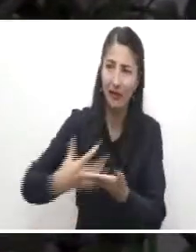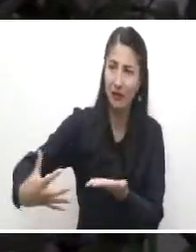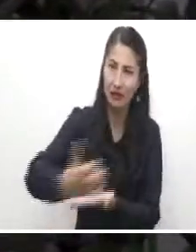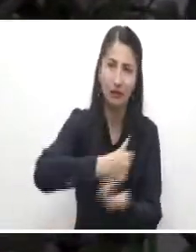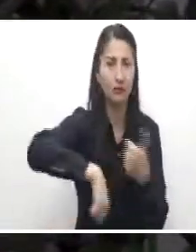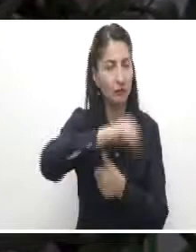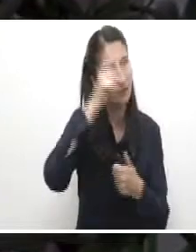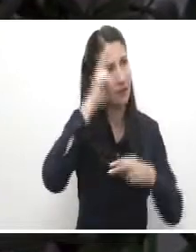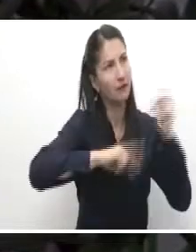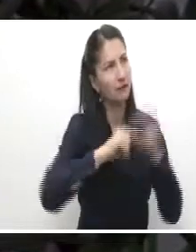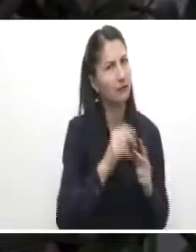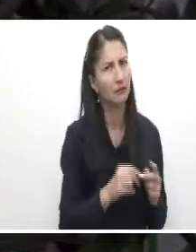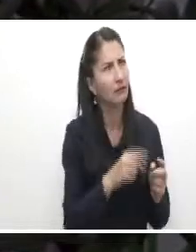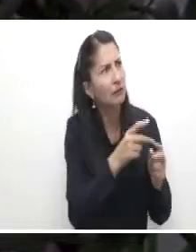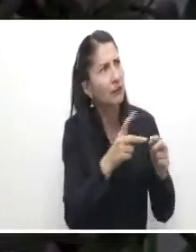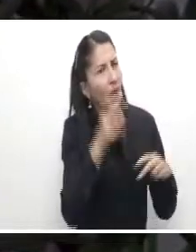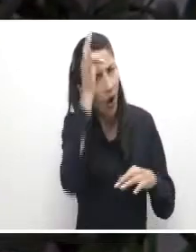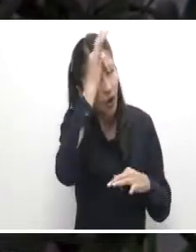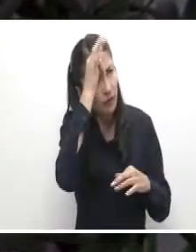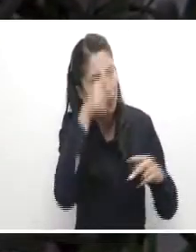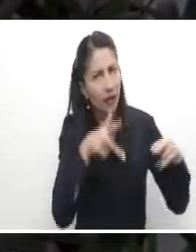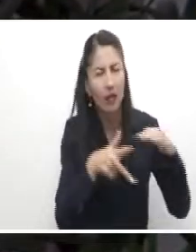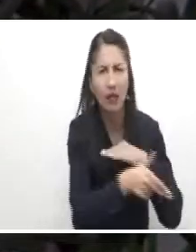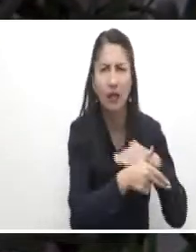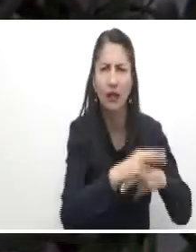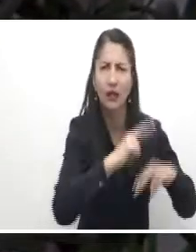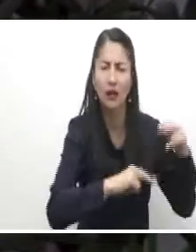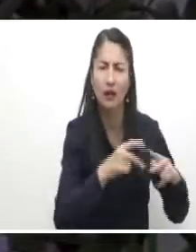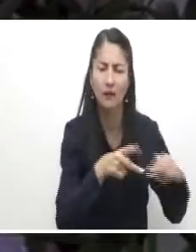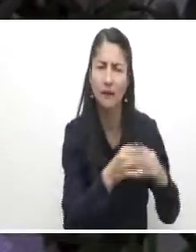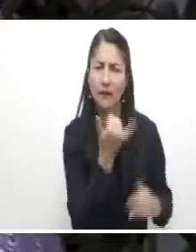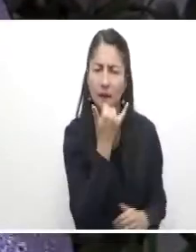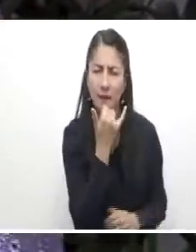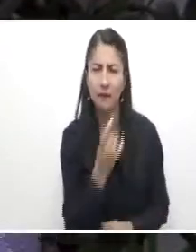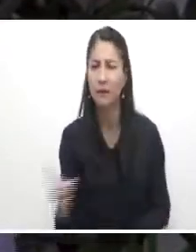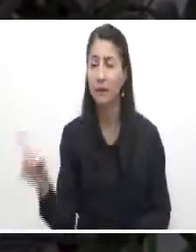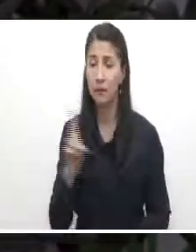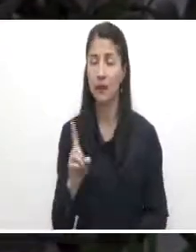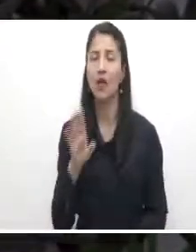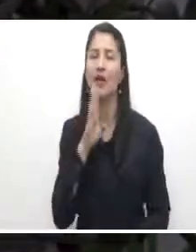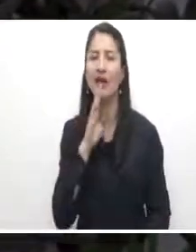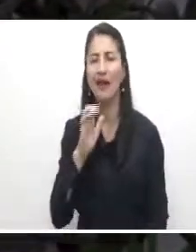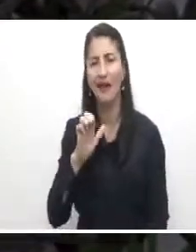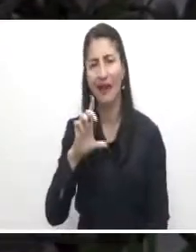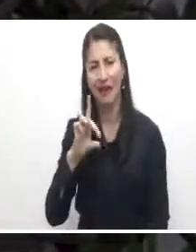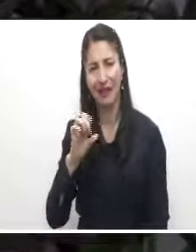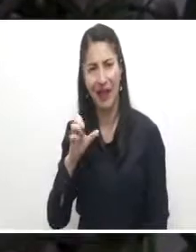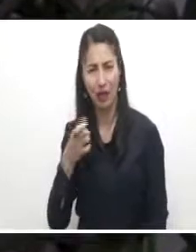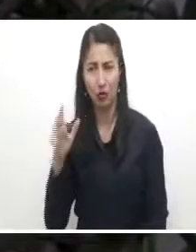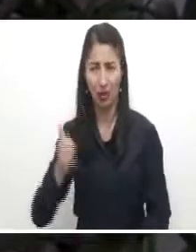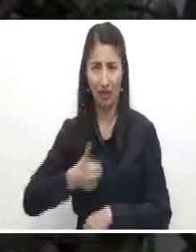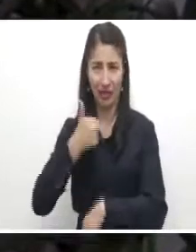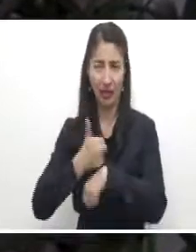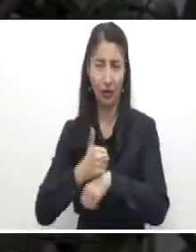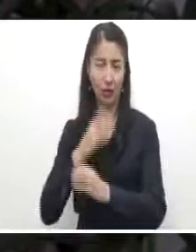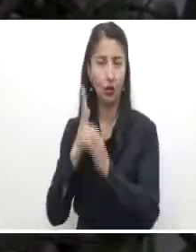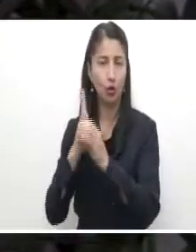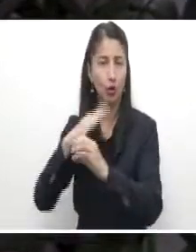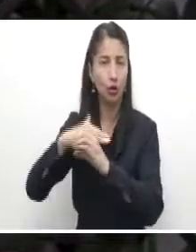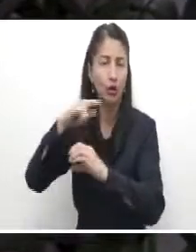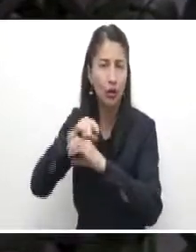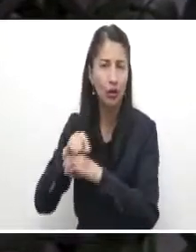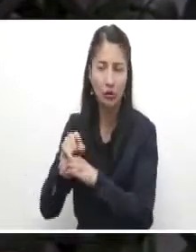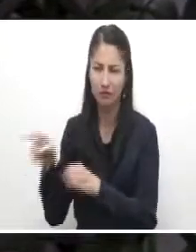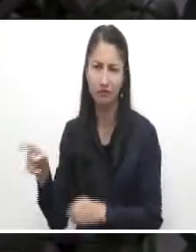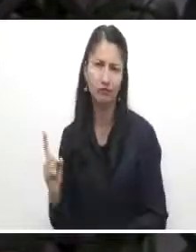no ha concluido lo que ha hecho el contralor general de la república el doctor edgardo maya villazón es solicitarle al